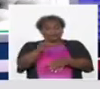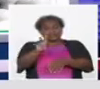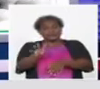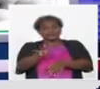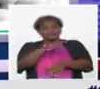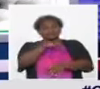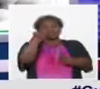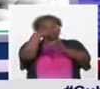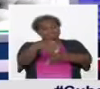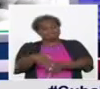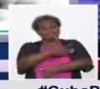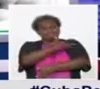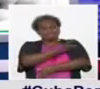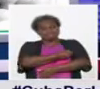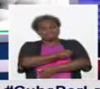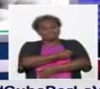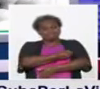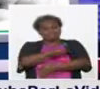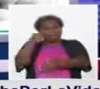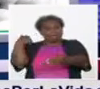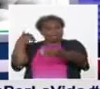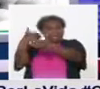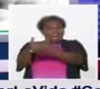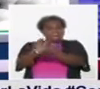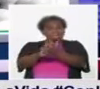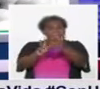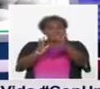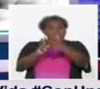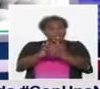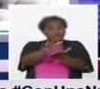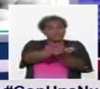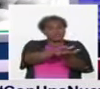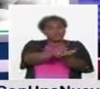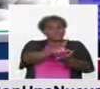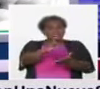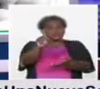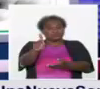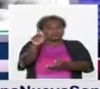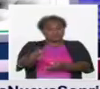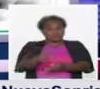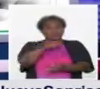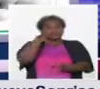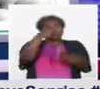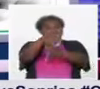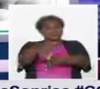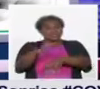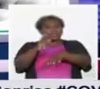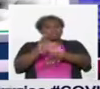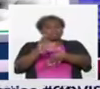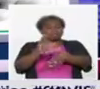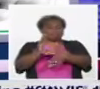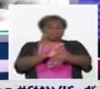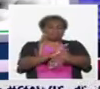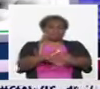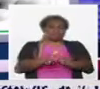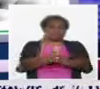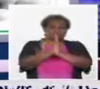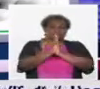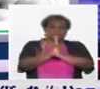fallecidos. Ya en lo que va de mes se acumulan 101 decesos por la COVID-19. Atención, son